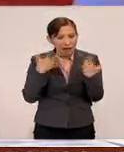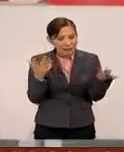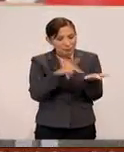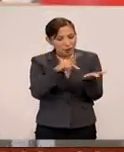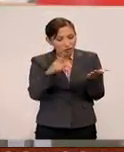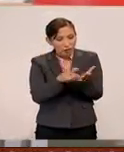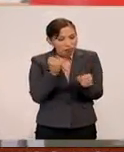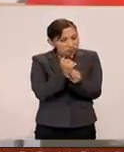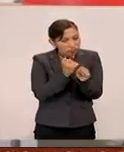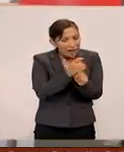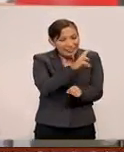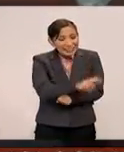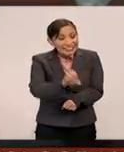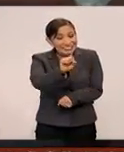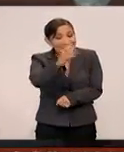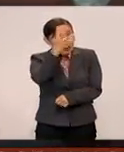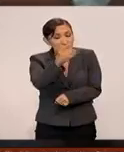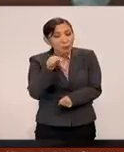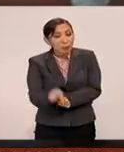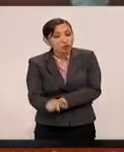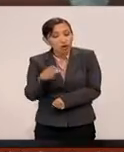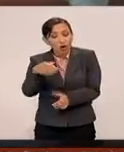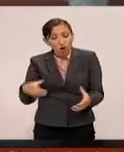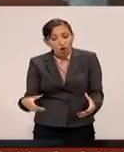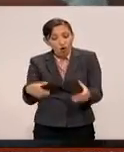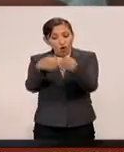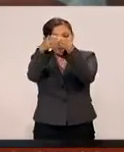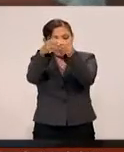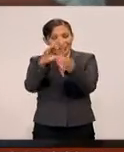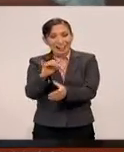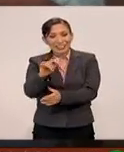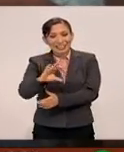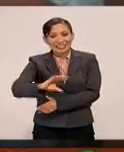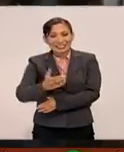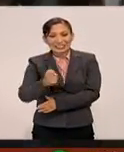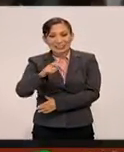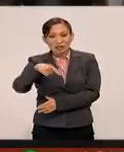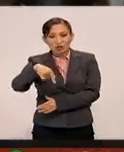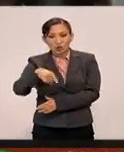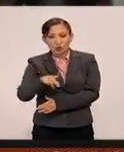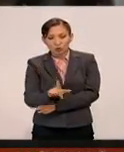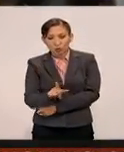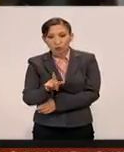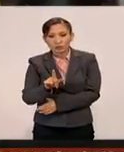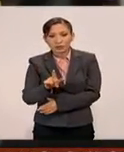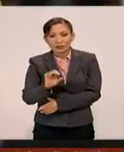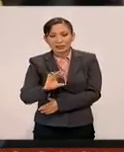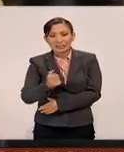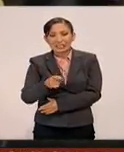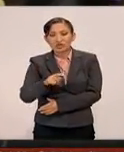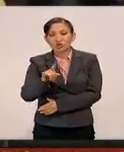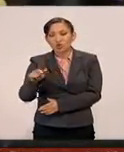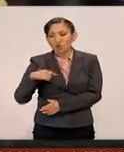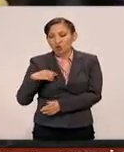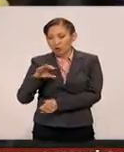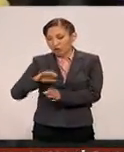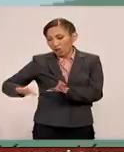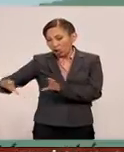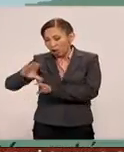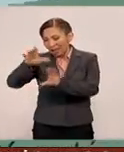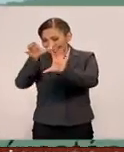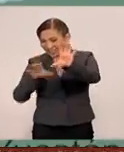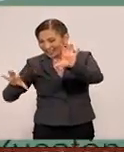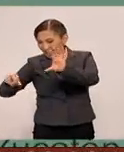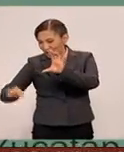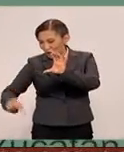proyecto Expedición 364. Cráter de Chicxulub. Chicxulub, en la costa norte de